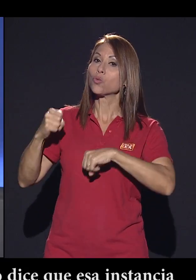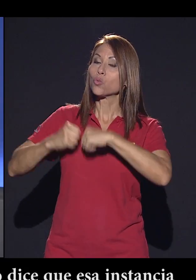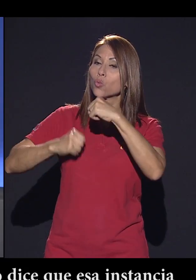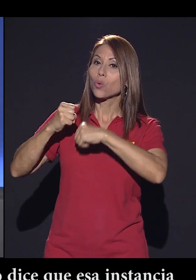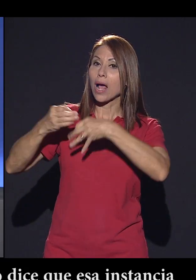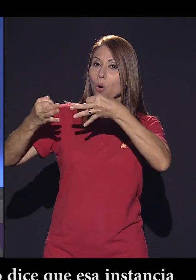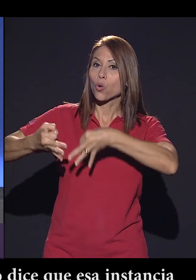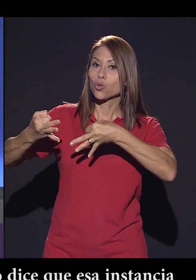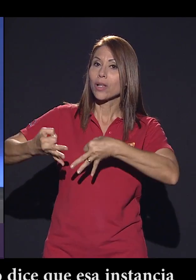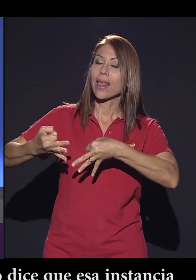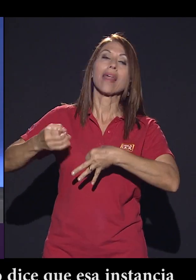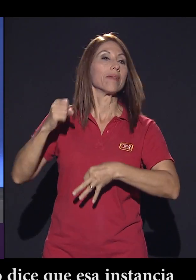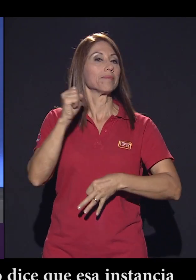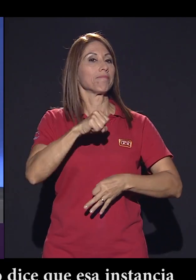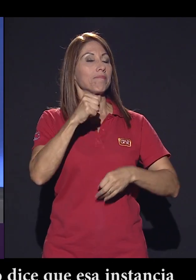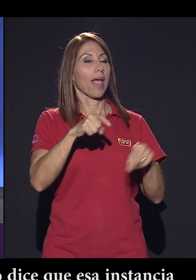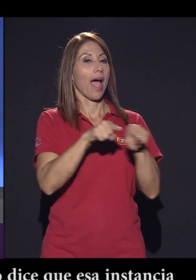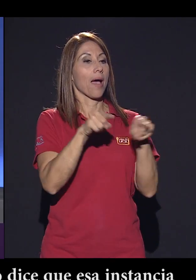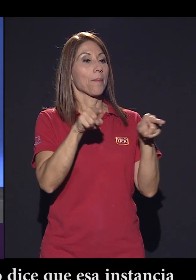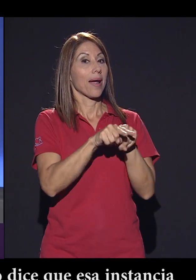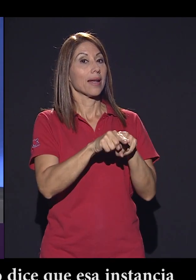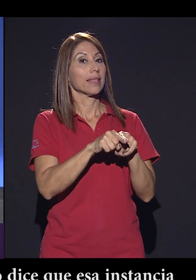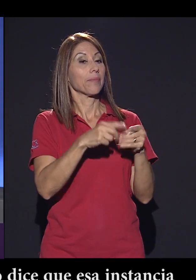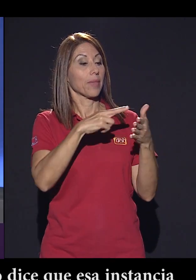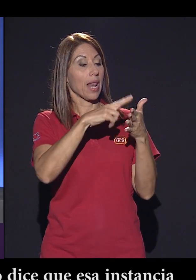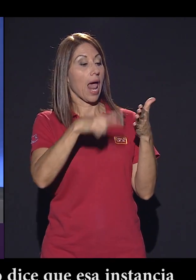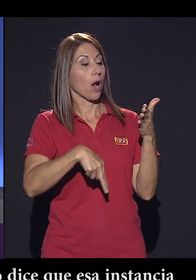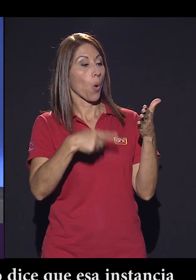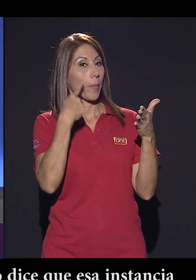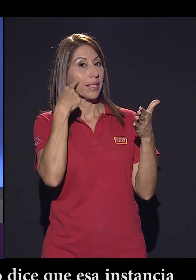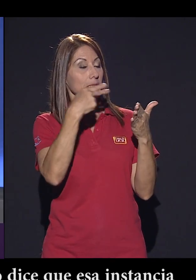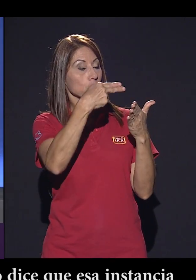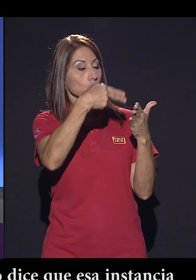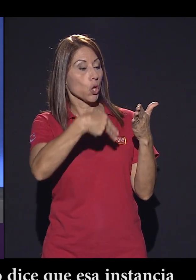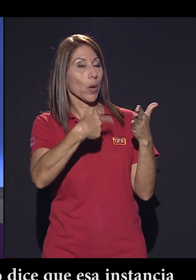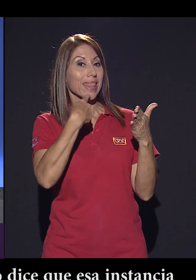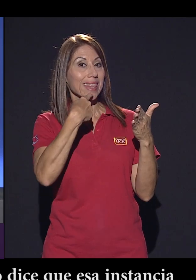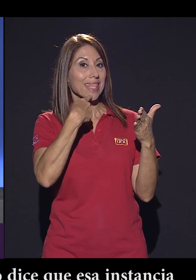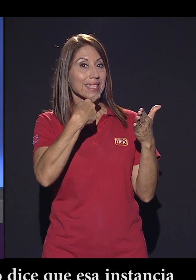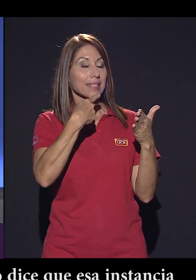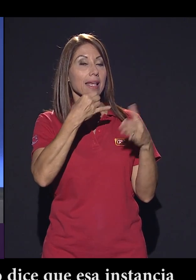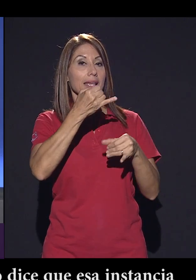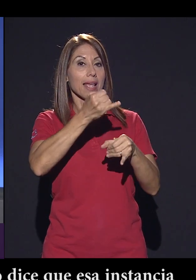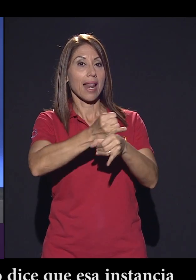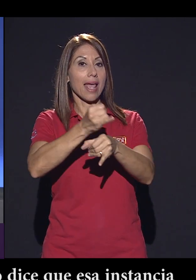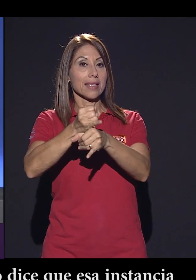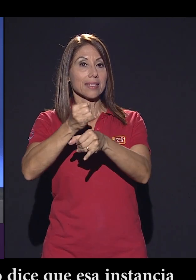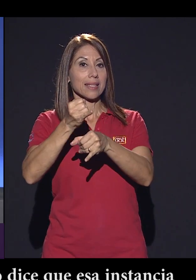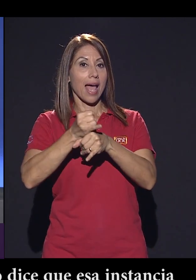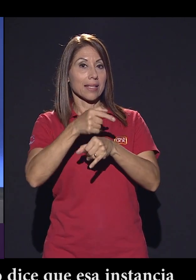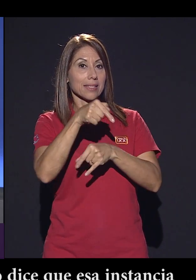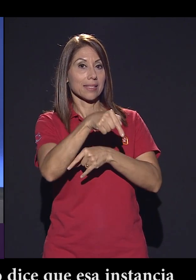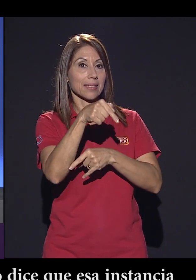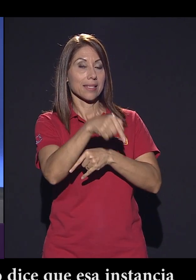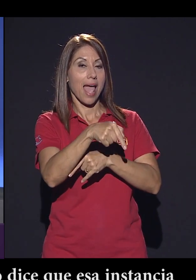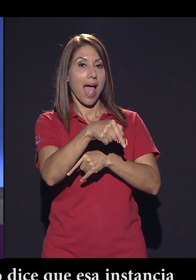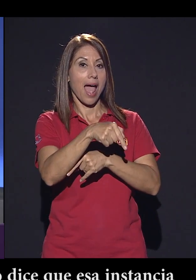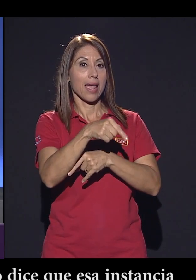Aparte que la Convención, cuando dice que la instancia que es